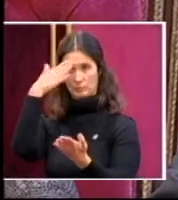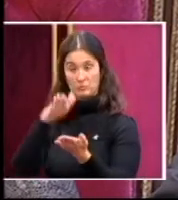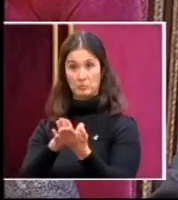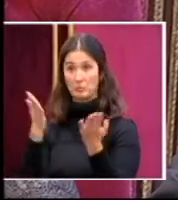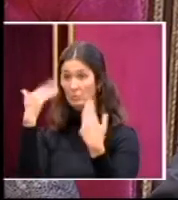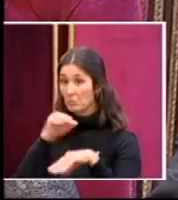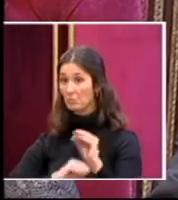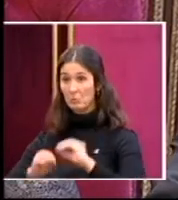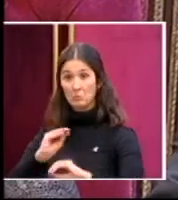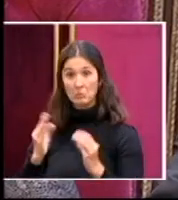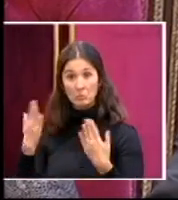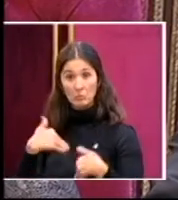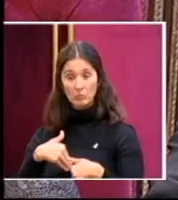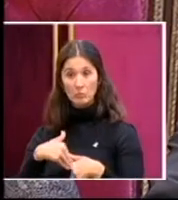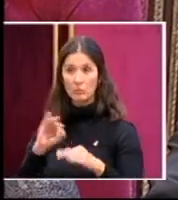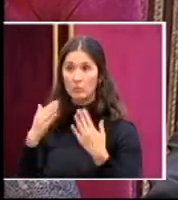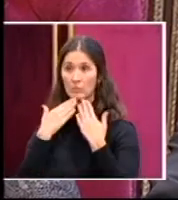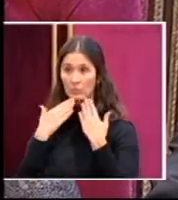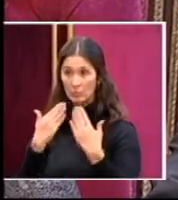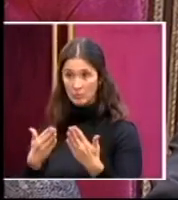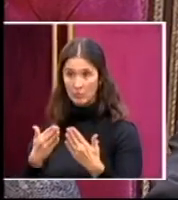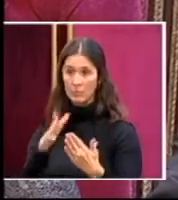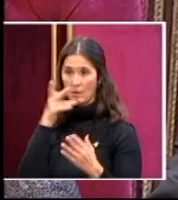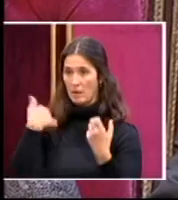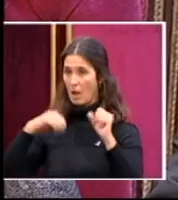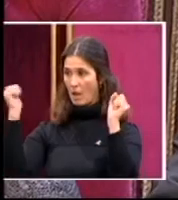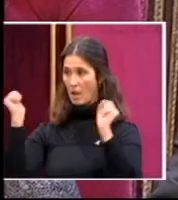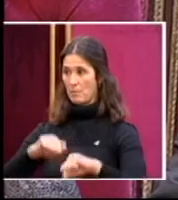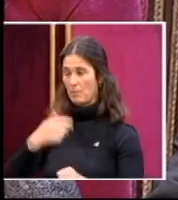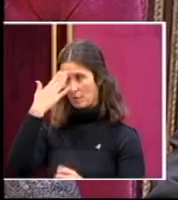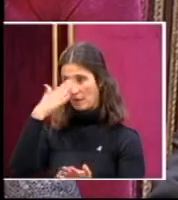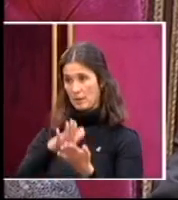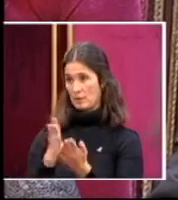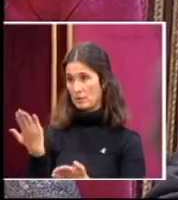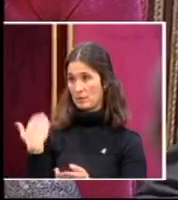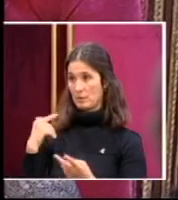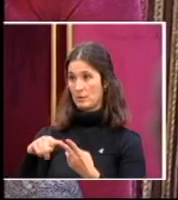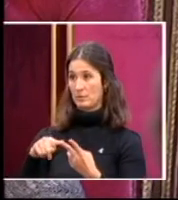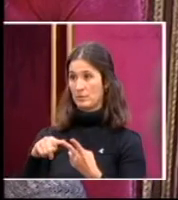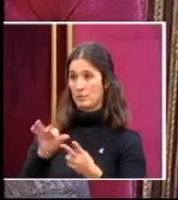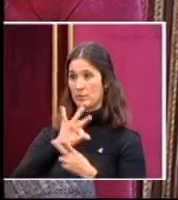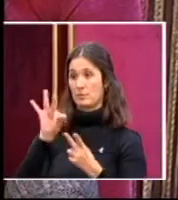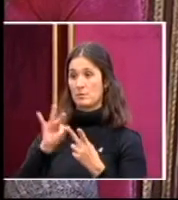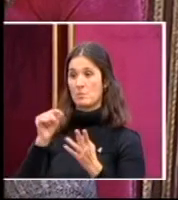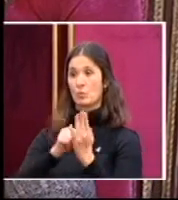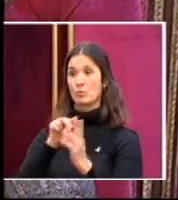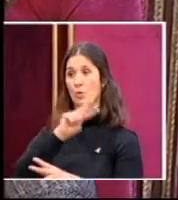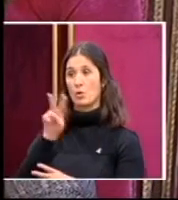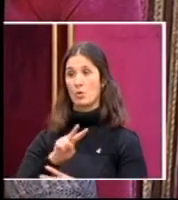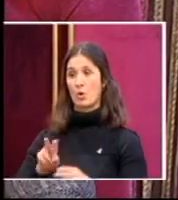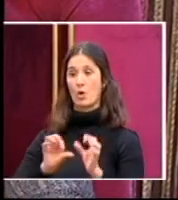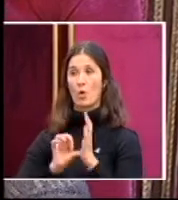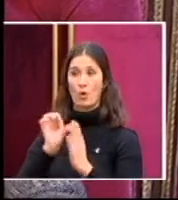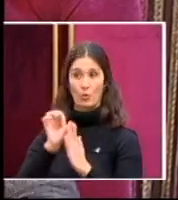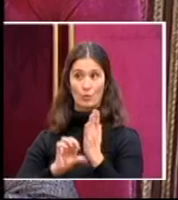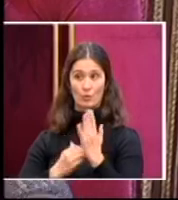ninguna cuestión. Gracias, por tanto, queda aprobada el acta de la anterior sesión y pasaríamos al punto 2 del orden del día,